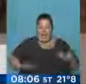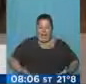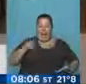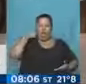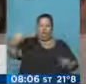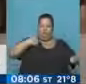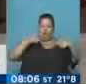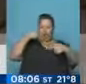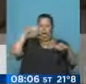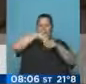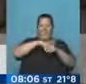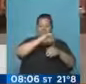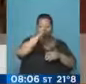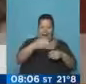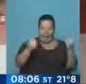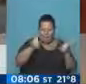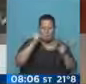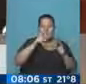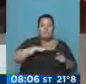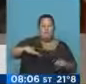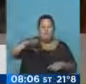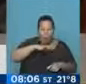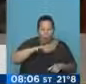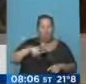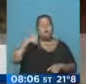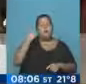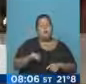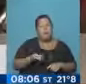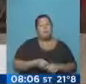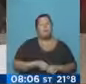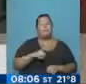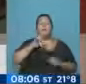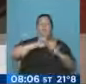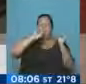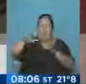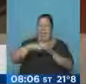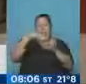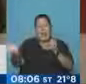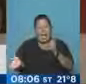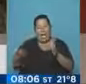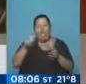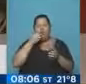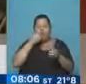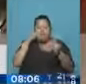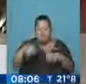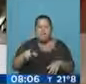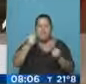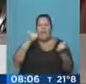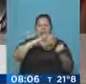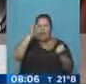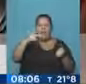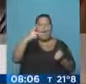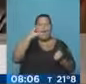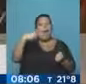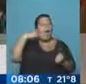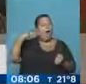Que tenían en la Berlingo. Y en el lugar después encontraron, mirá, en un galpón lindante, restos de comida, esa camioneta Kangoo